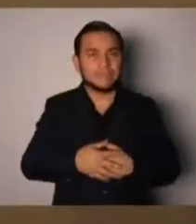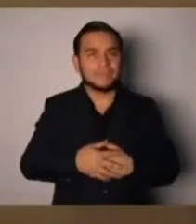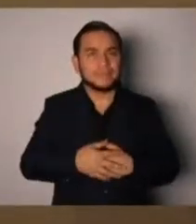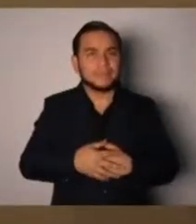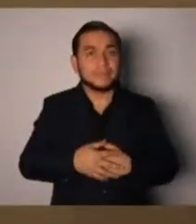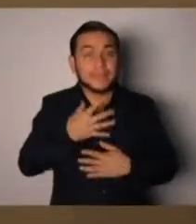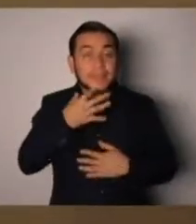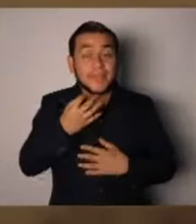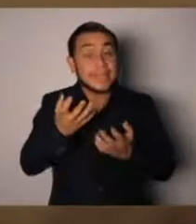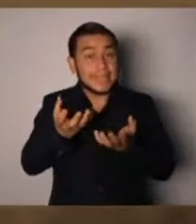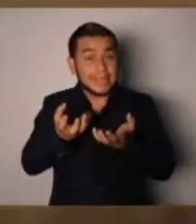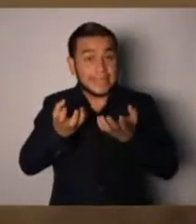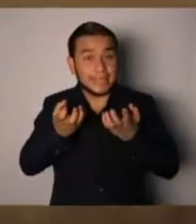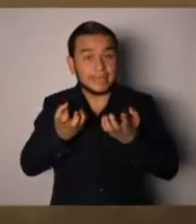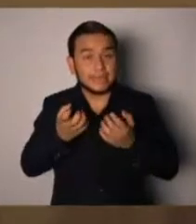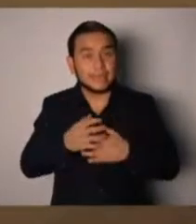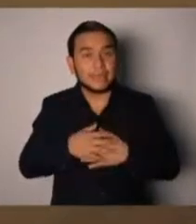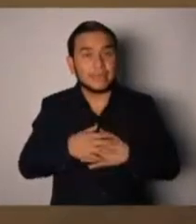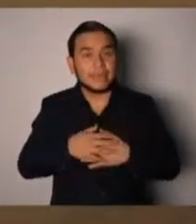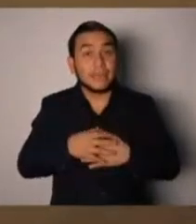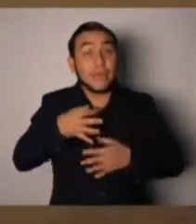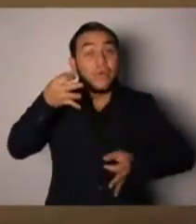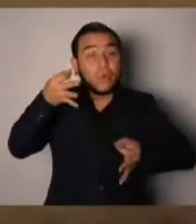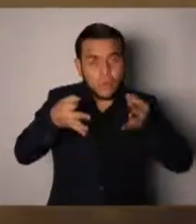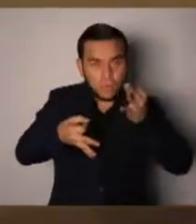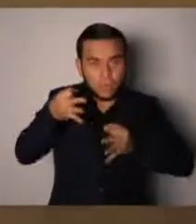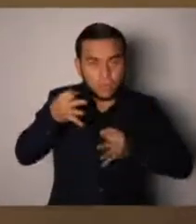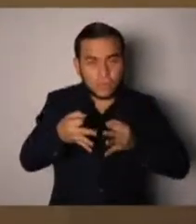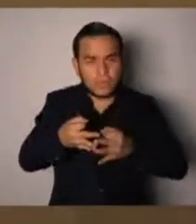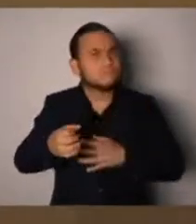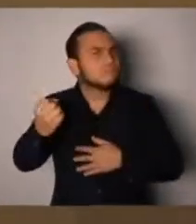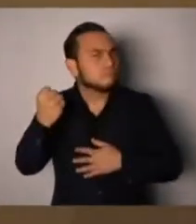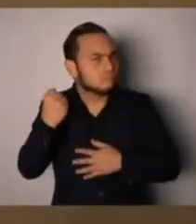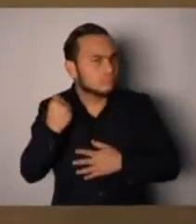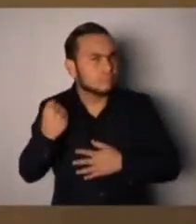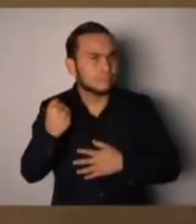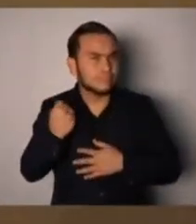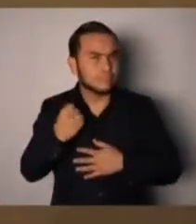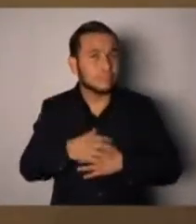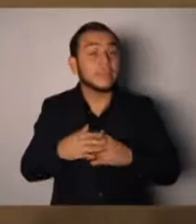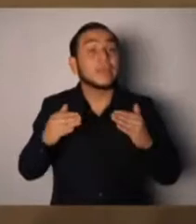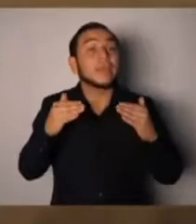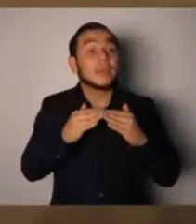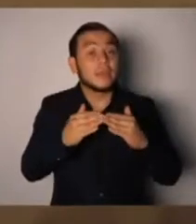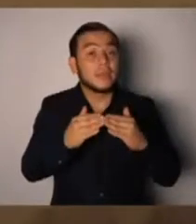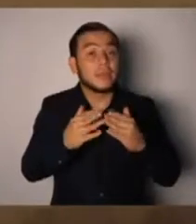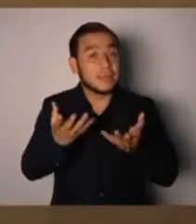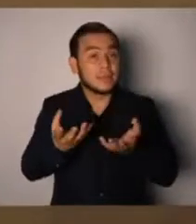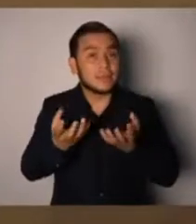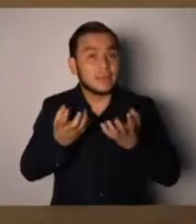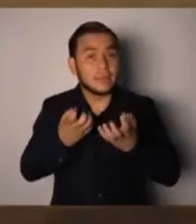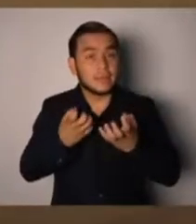pero que quieren no solo justicia que es vital sino también y